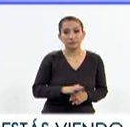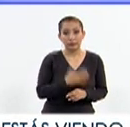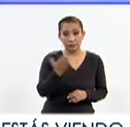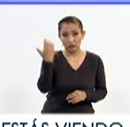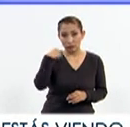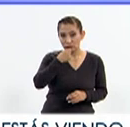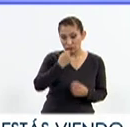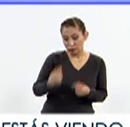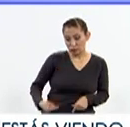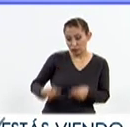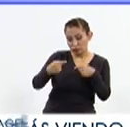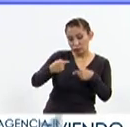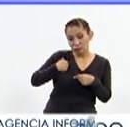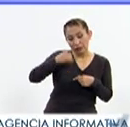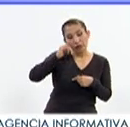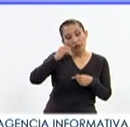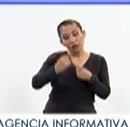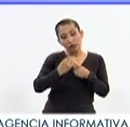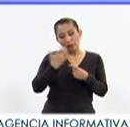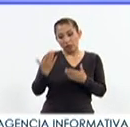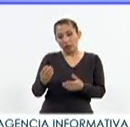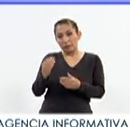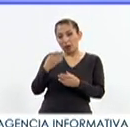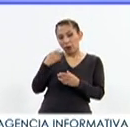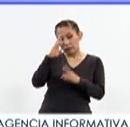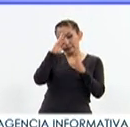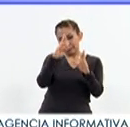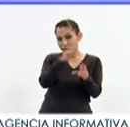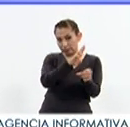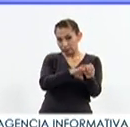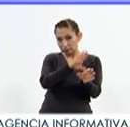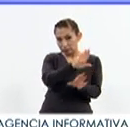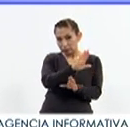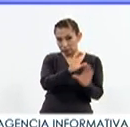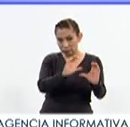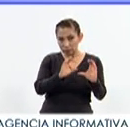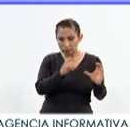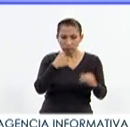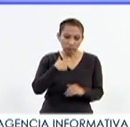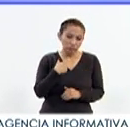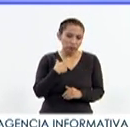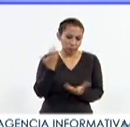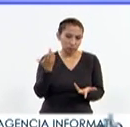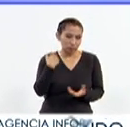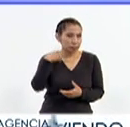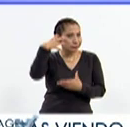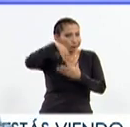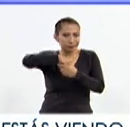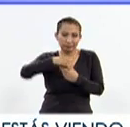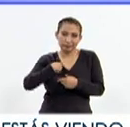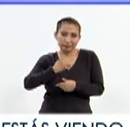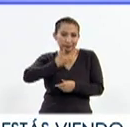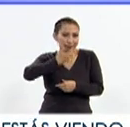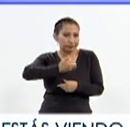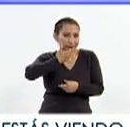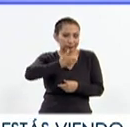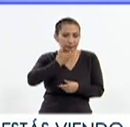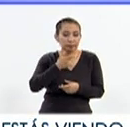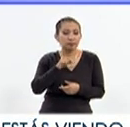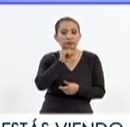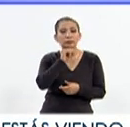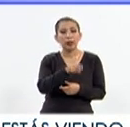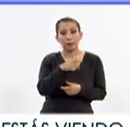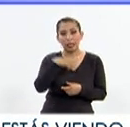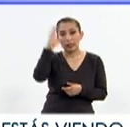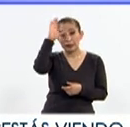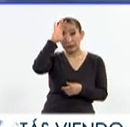desde que soy pequeña me han infundido mucho respeto a la naturaleza y yo lo traigo inculcado. Claro. Además,